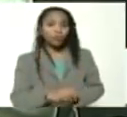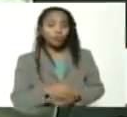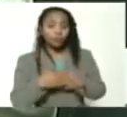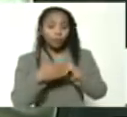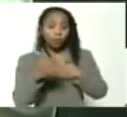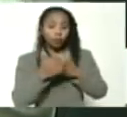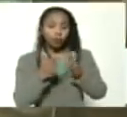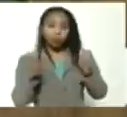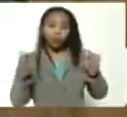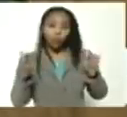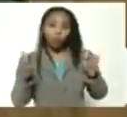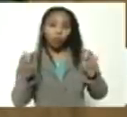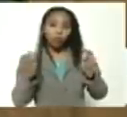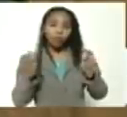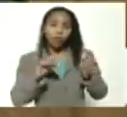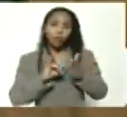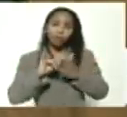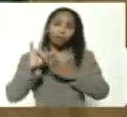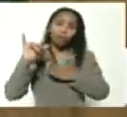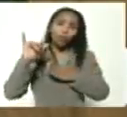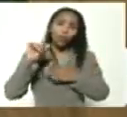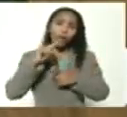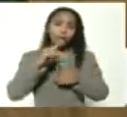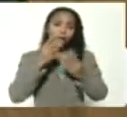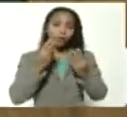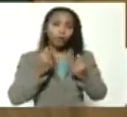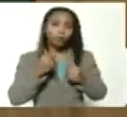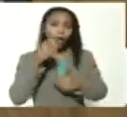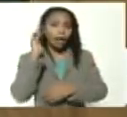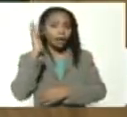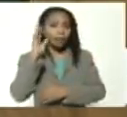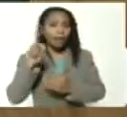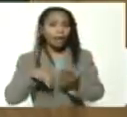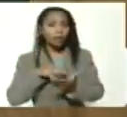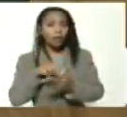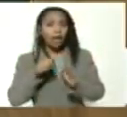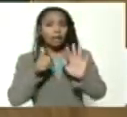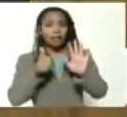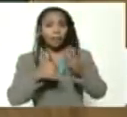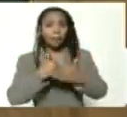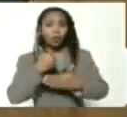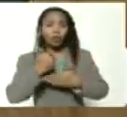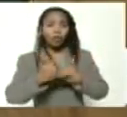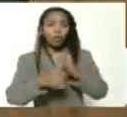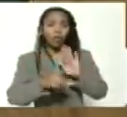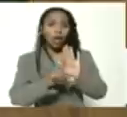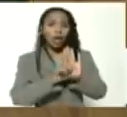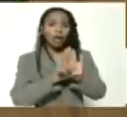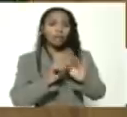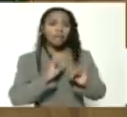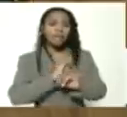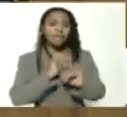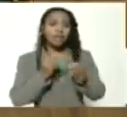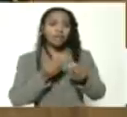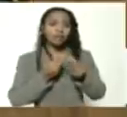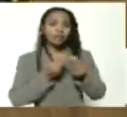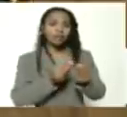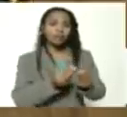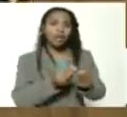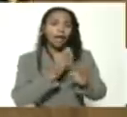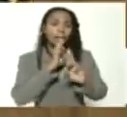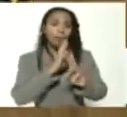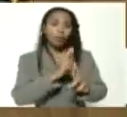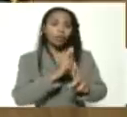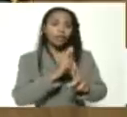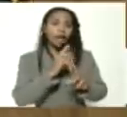ampliarlos, elevando ante esta honorable Asamblea Nacional 6 proyectos de ley a fin de dar respuesta a los nuevos tiempos que